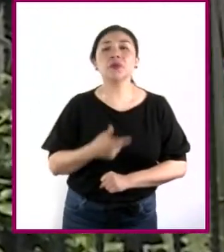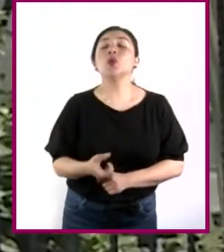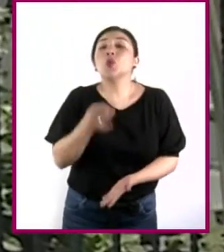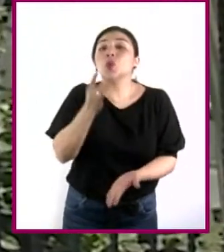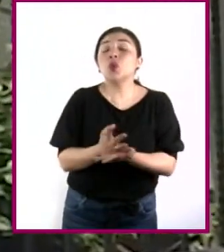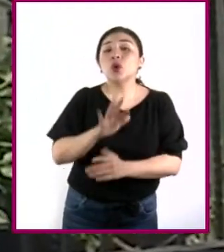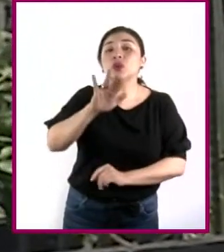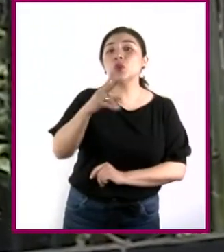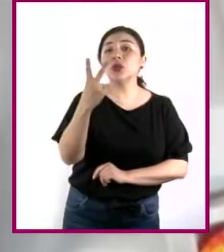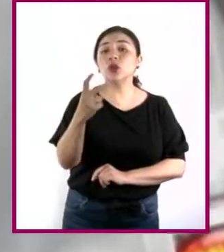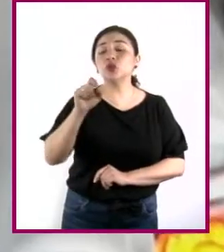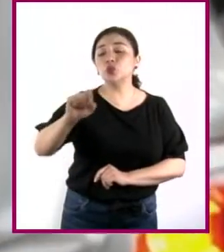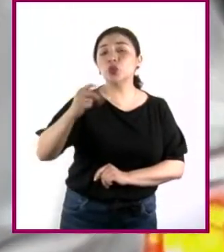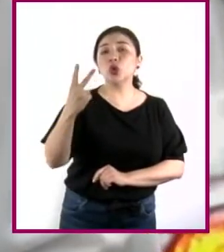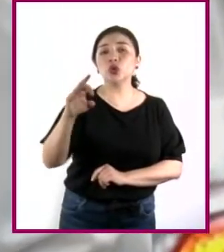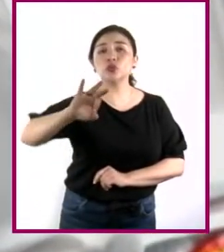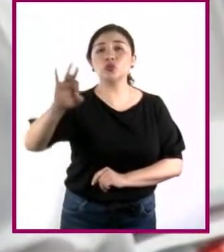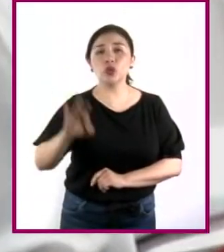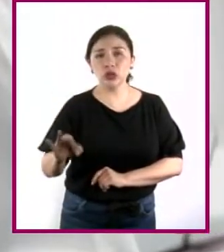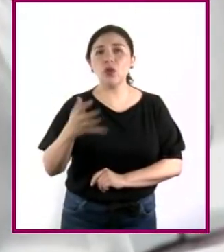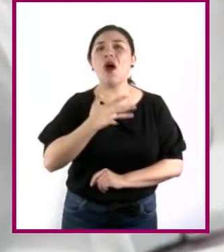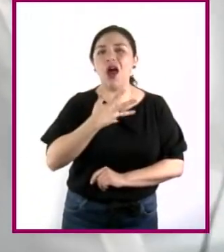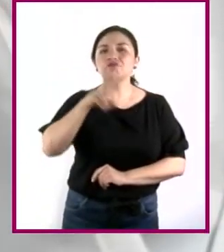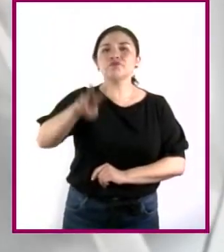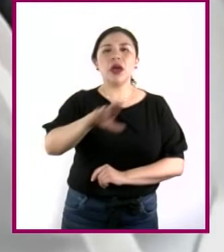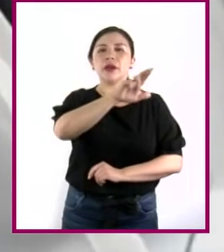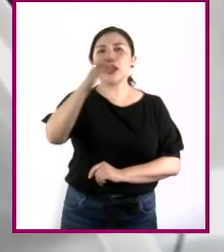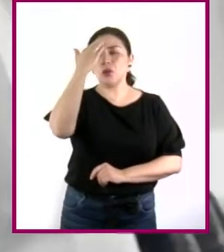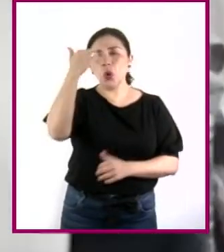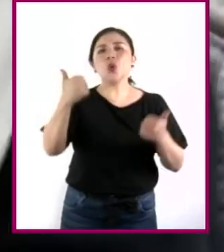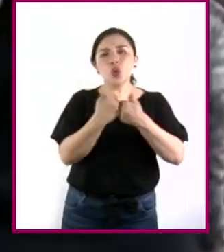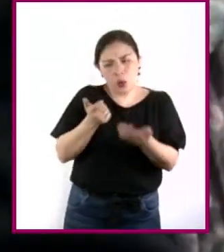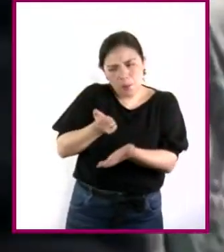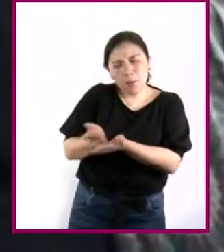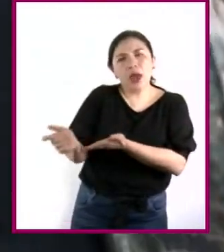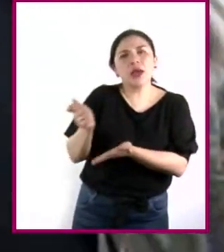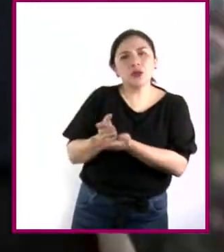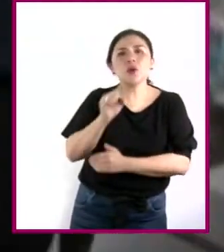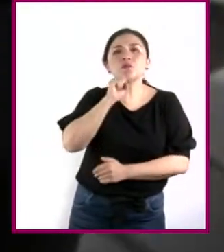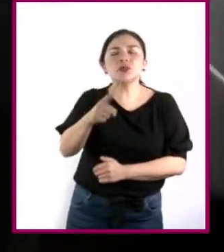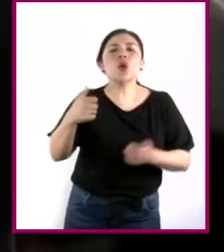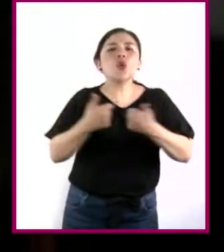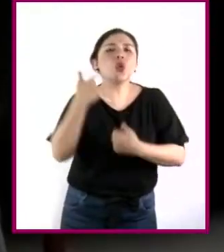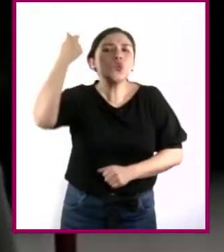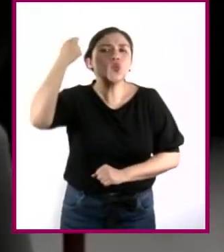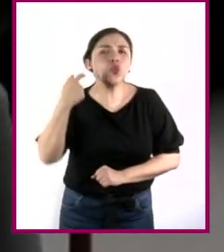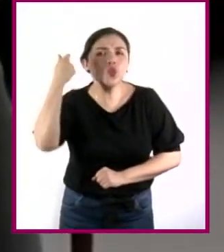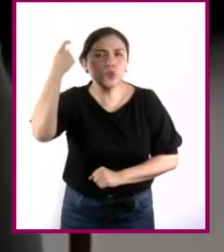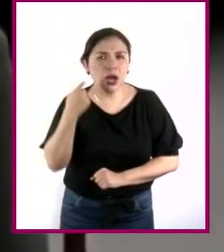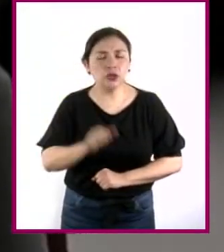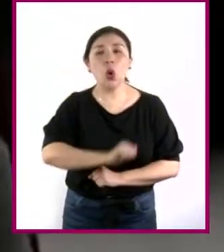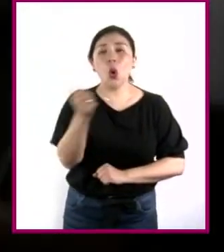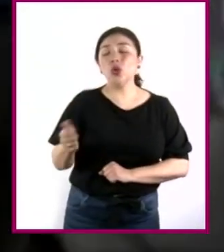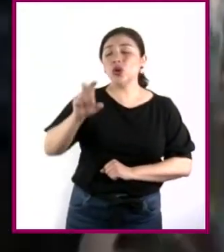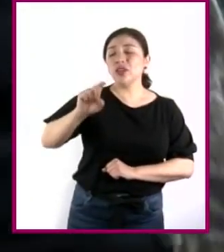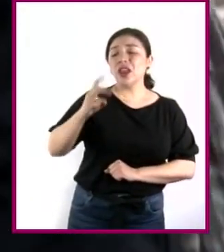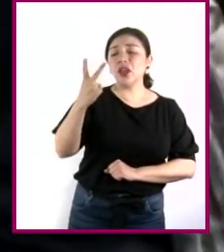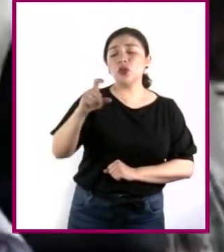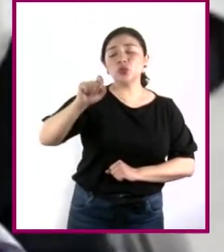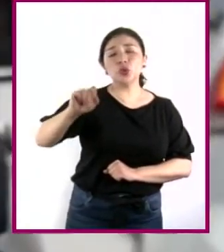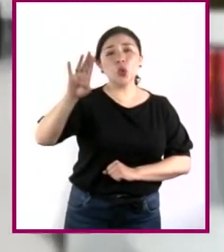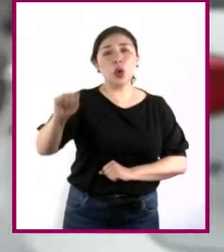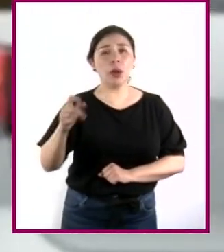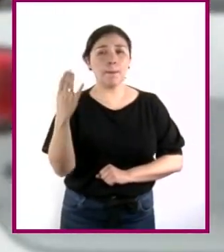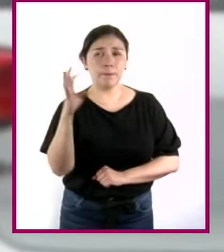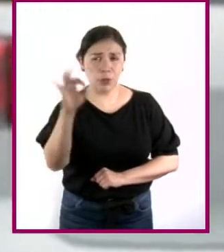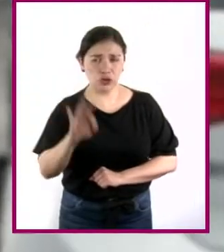el 52.2% reconoció recibir una pensión directa por jubilación y el